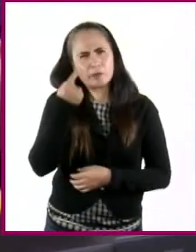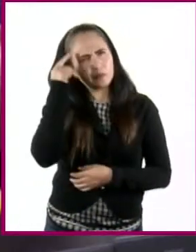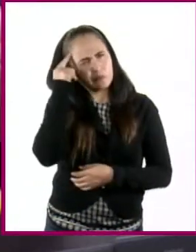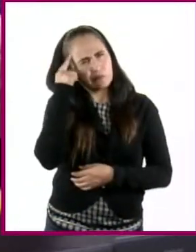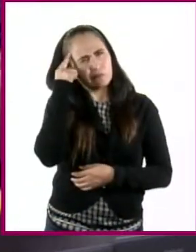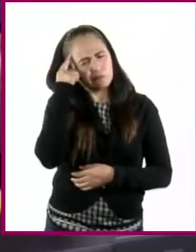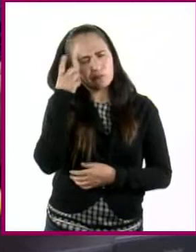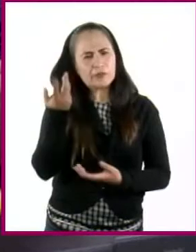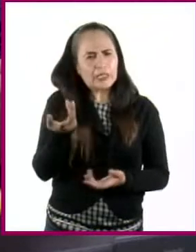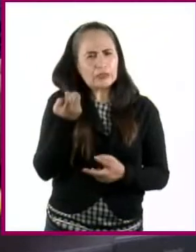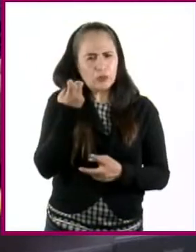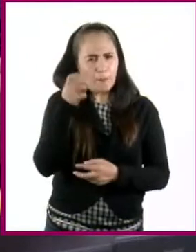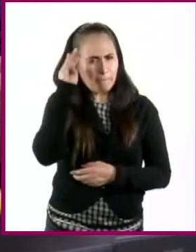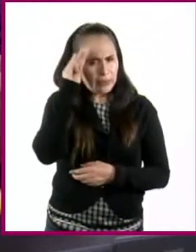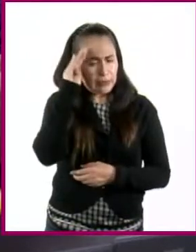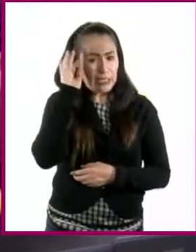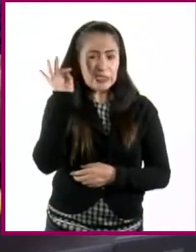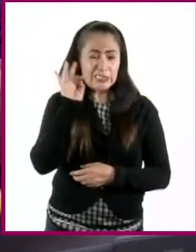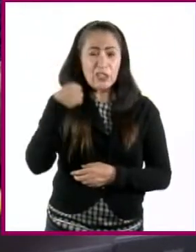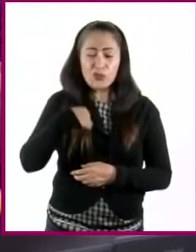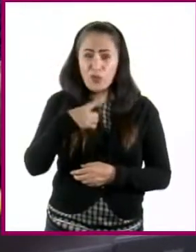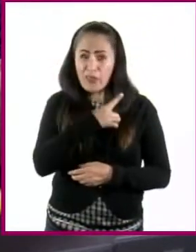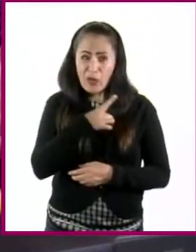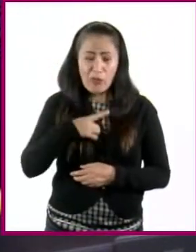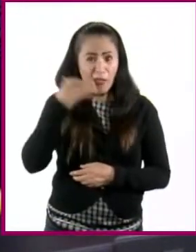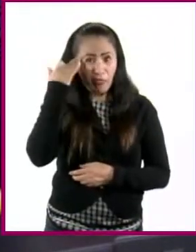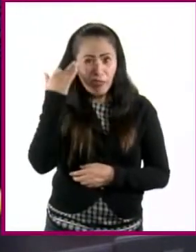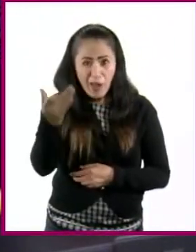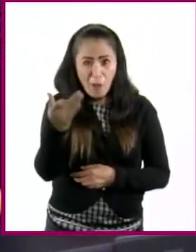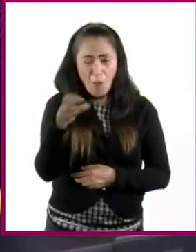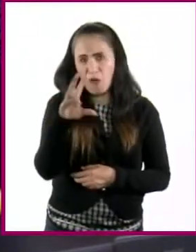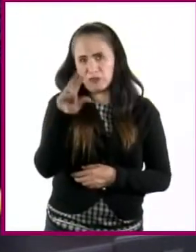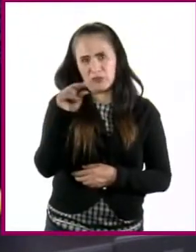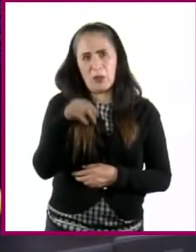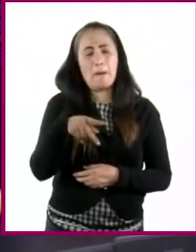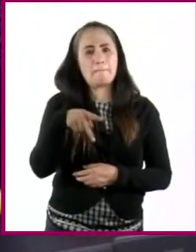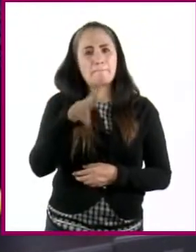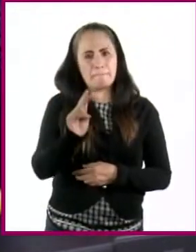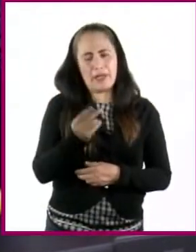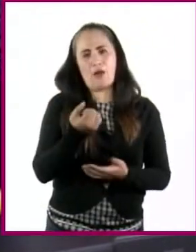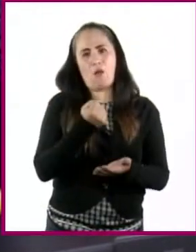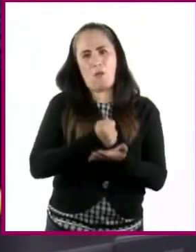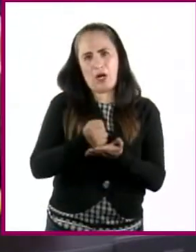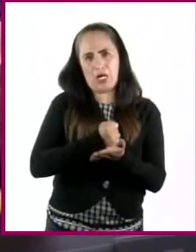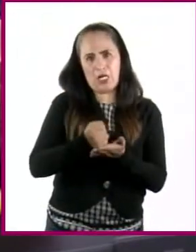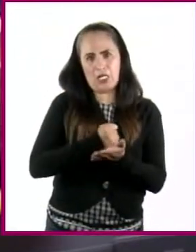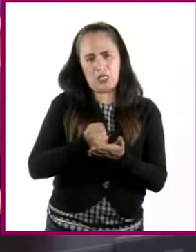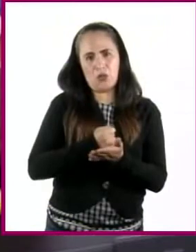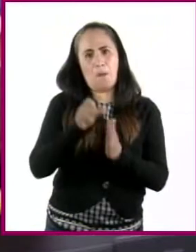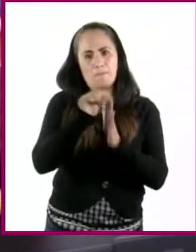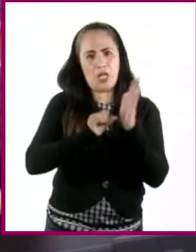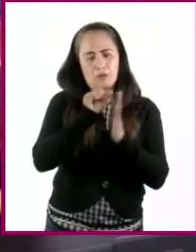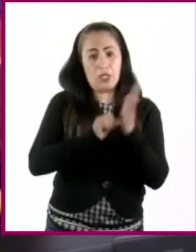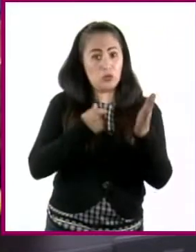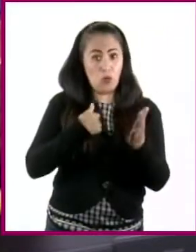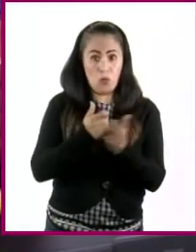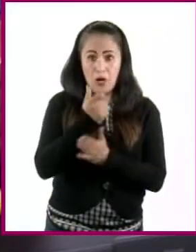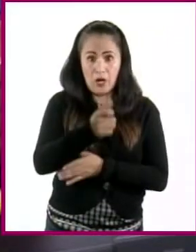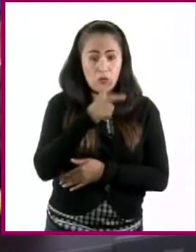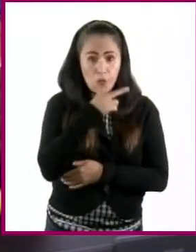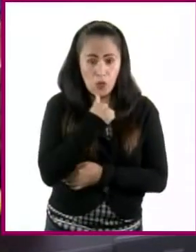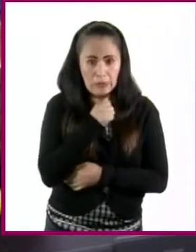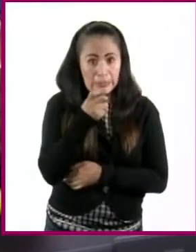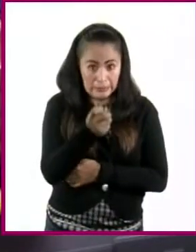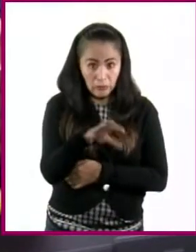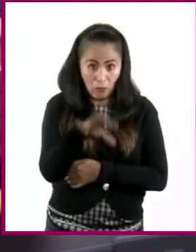la verdad no me gustaría endeudarme por mucho tiempo, pero no voy a escoger un plazo de crédito que no pueda cubrir mensualmente. Ya